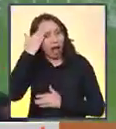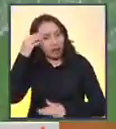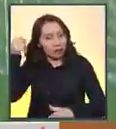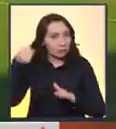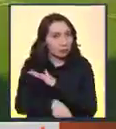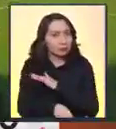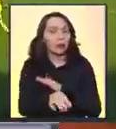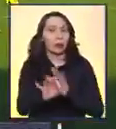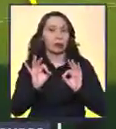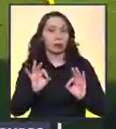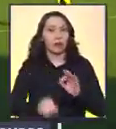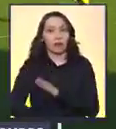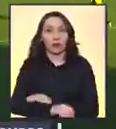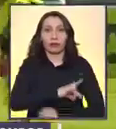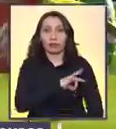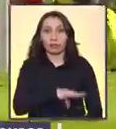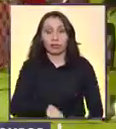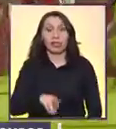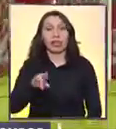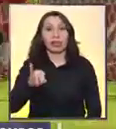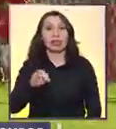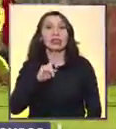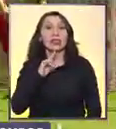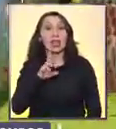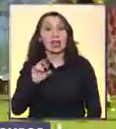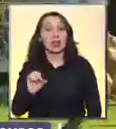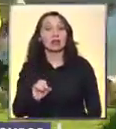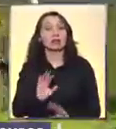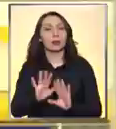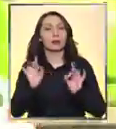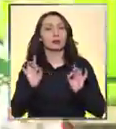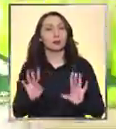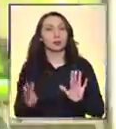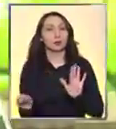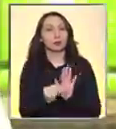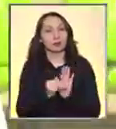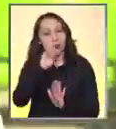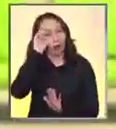fútbol chileno. Matías Riquiero ya deja su huella en la Araucanía.